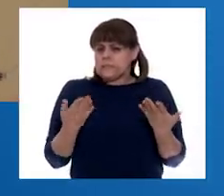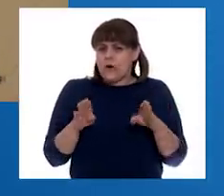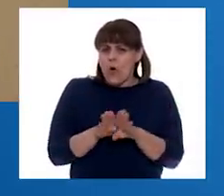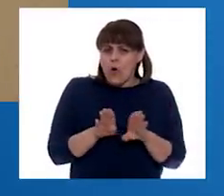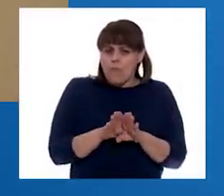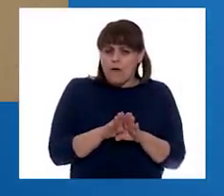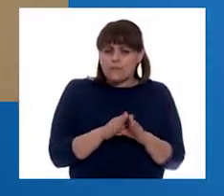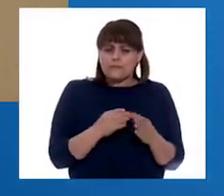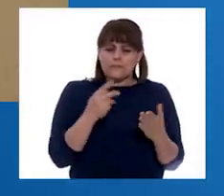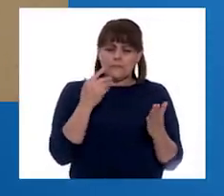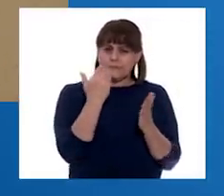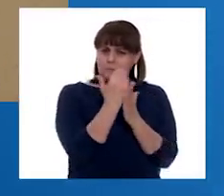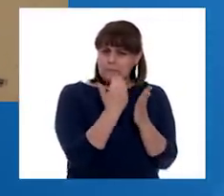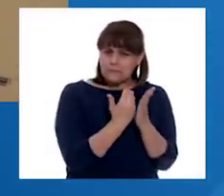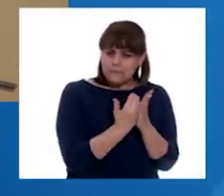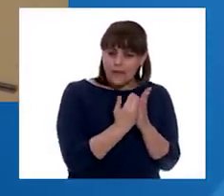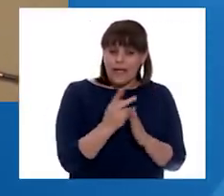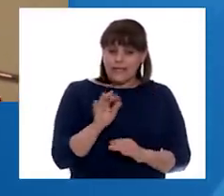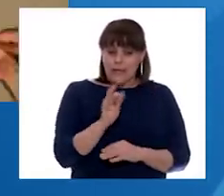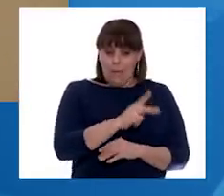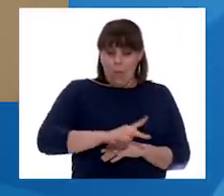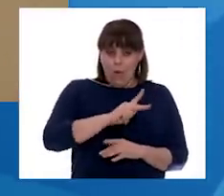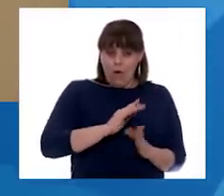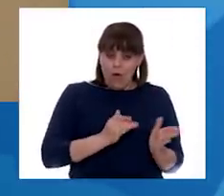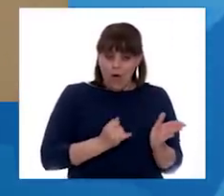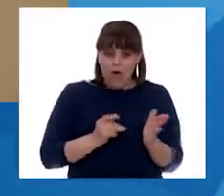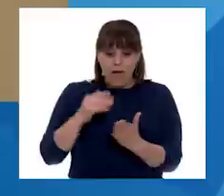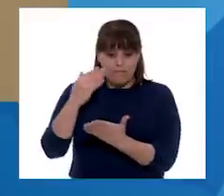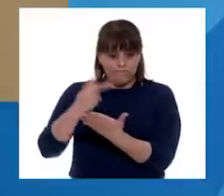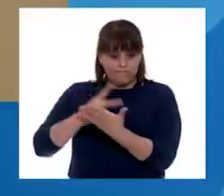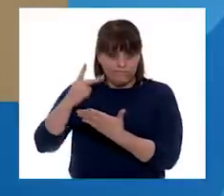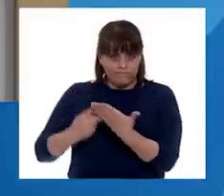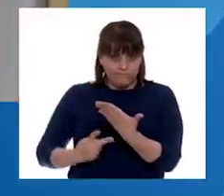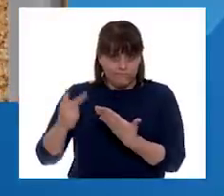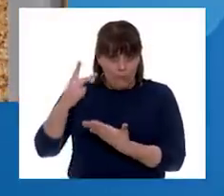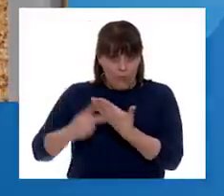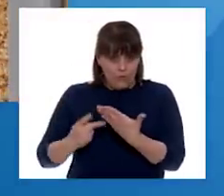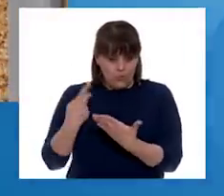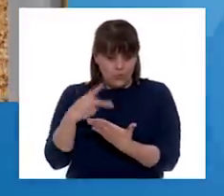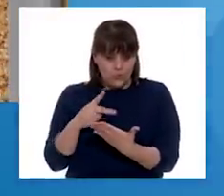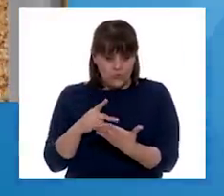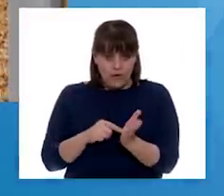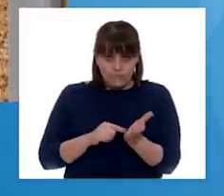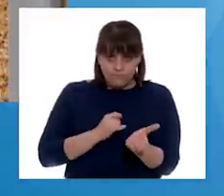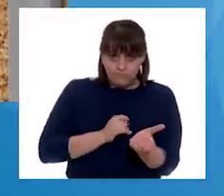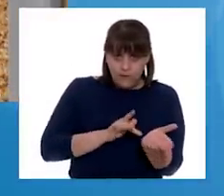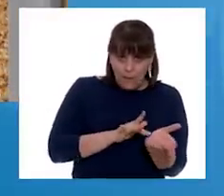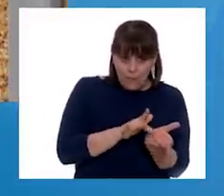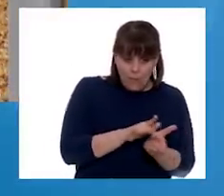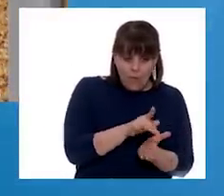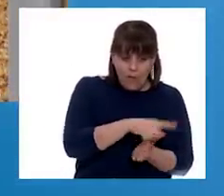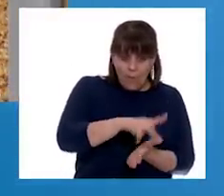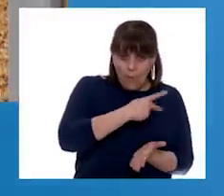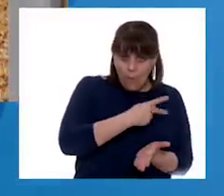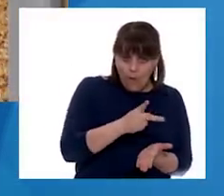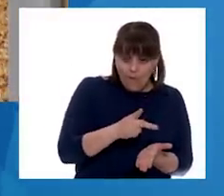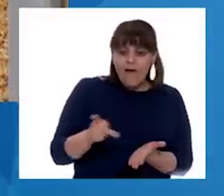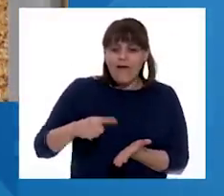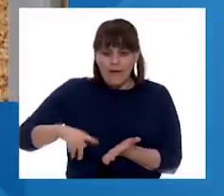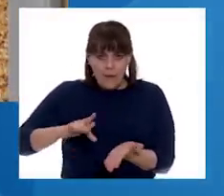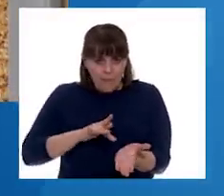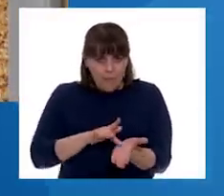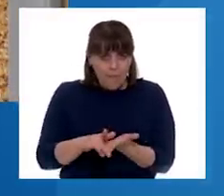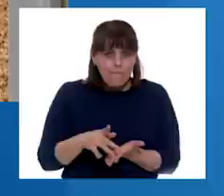reservas. Si el pueblo apoyaba el plan, ellos lo harían también. Pero los pequeños detalles delataban los planes de